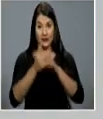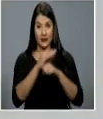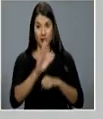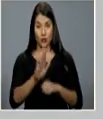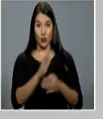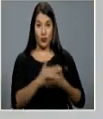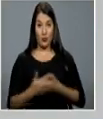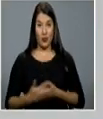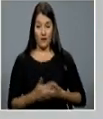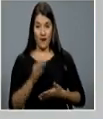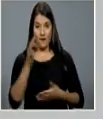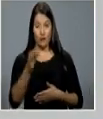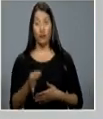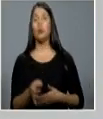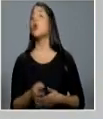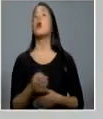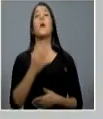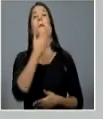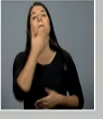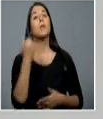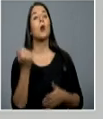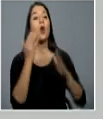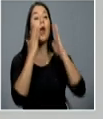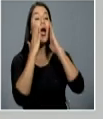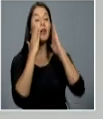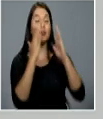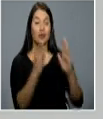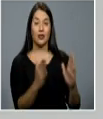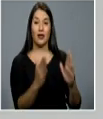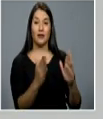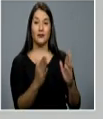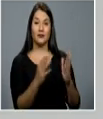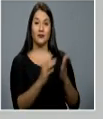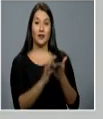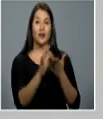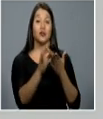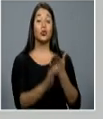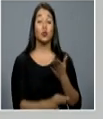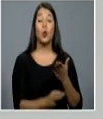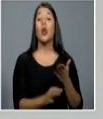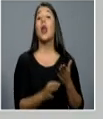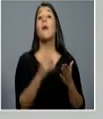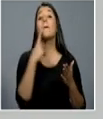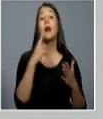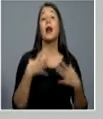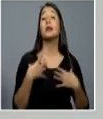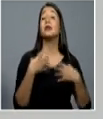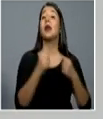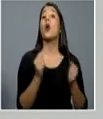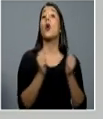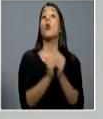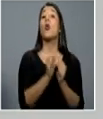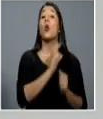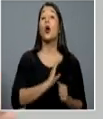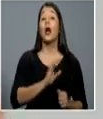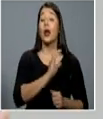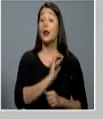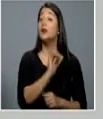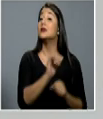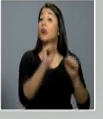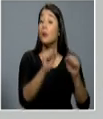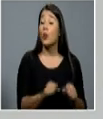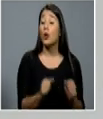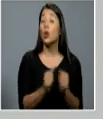obviamente, es una atención primaria de salud de calidad, que puede ser a través de